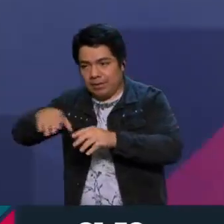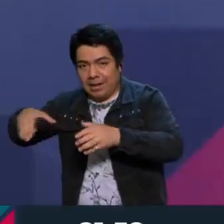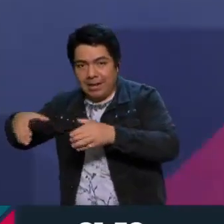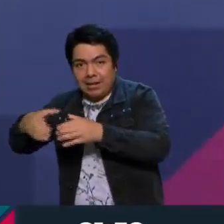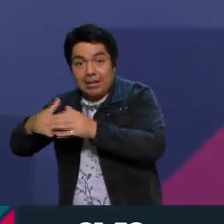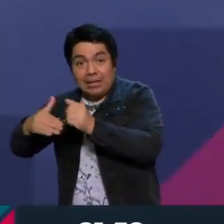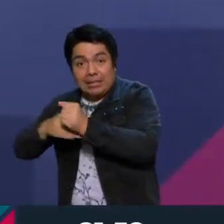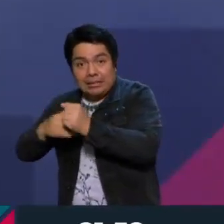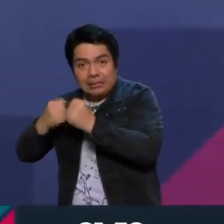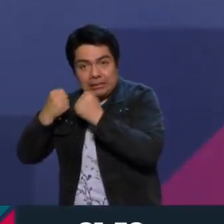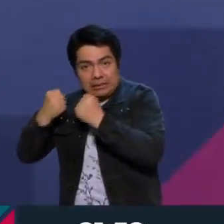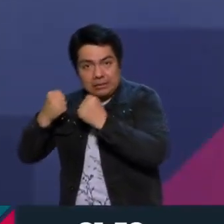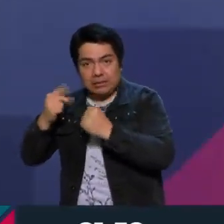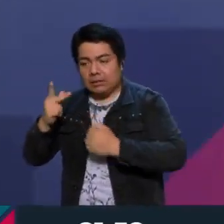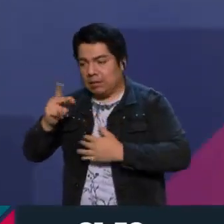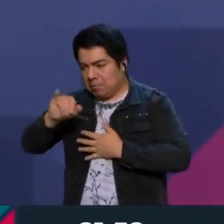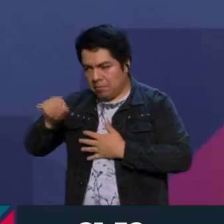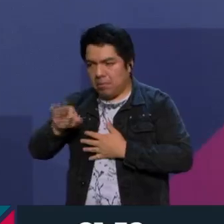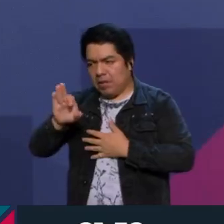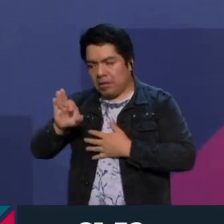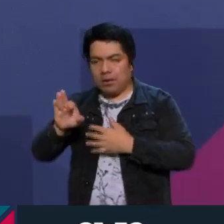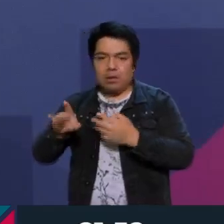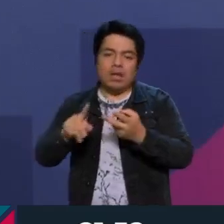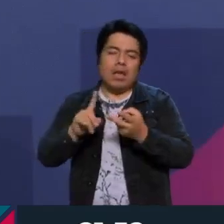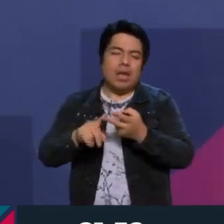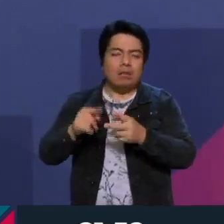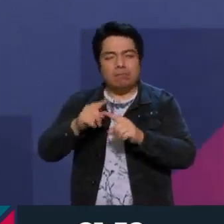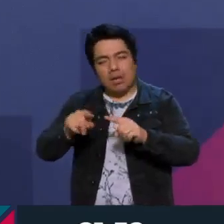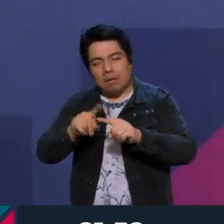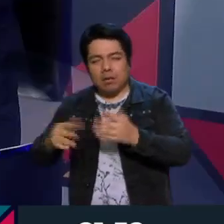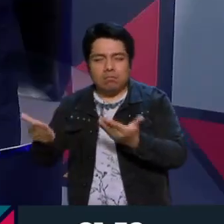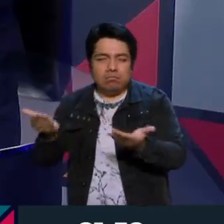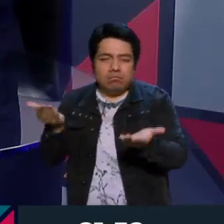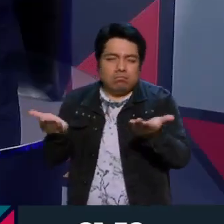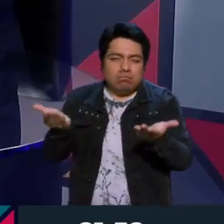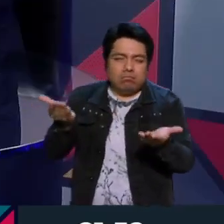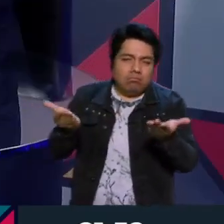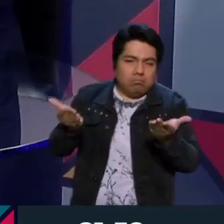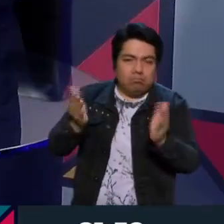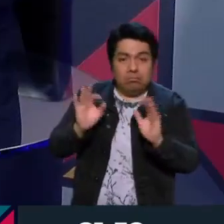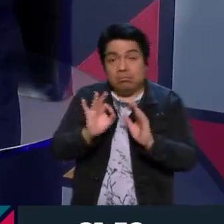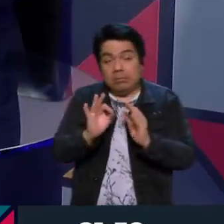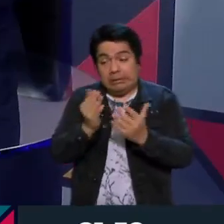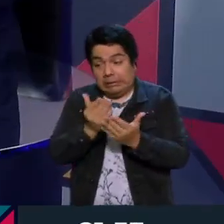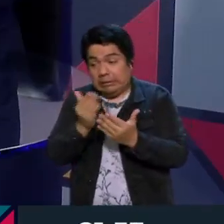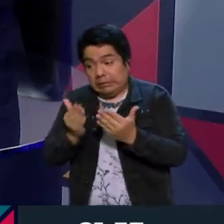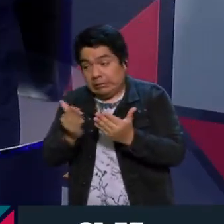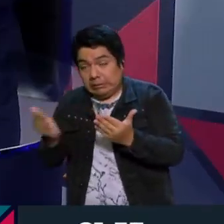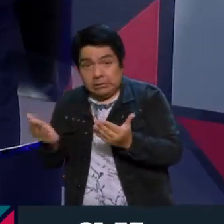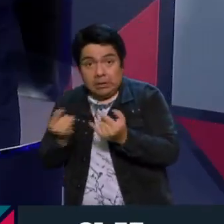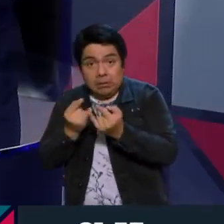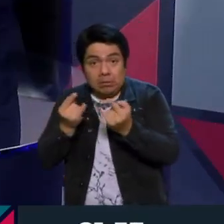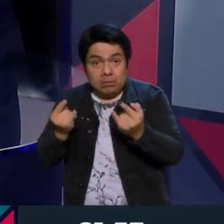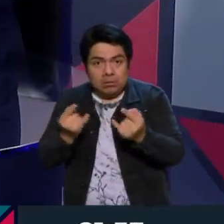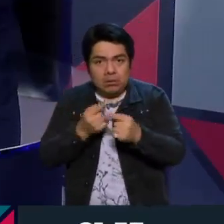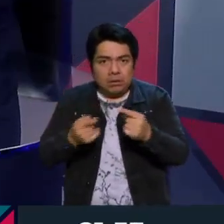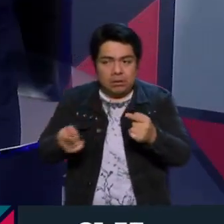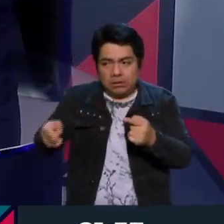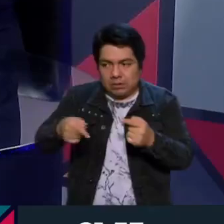no solo es el Poder Judicial, son todos, ¿no? Digo, y ahí en paralelo, por eso digo, hora por hora podríamos ir viendo, porque mientras estaba pasando